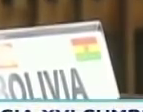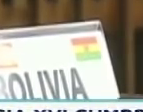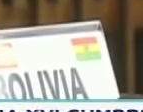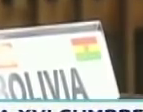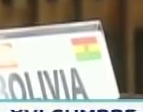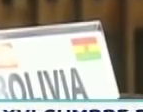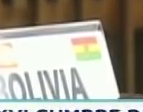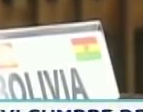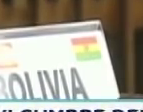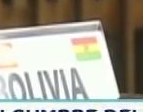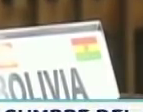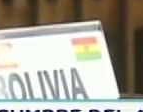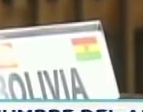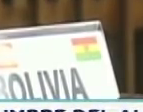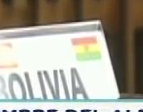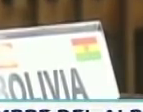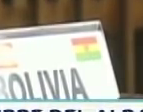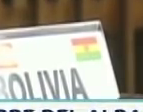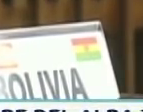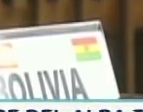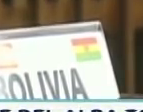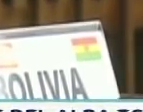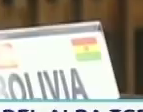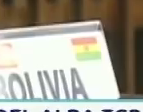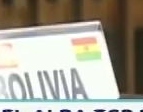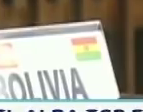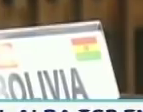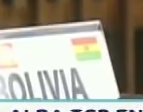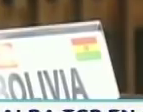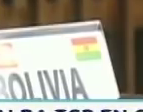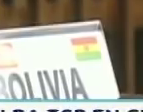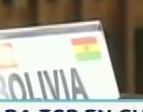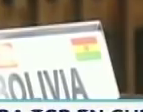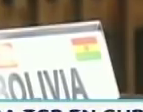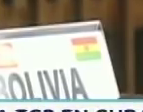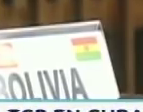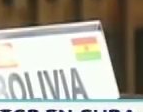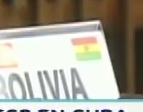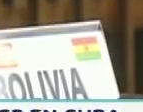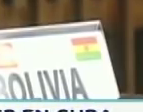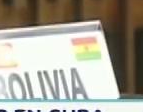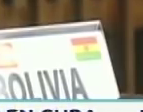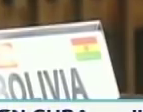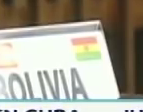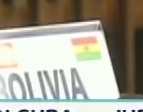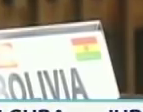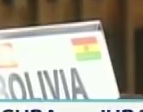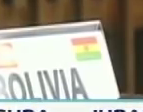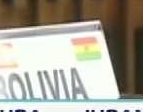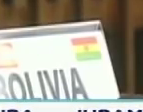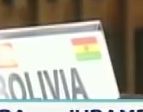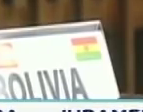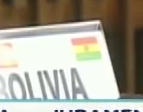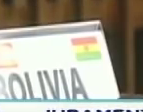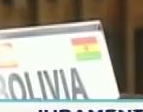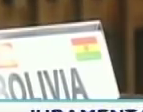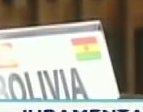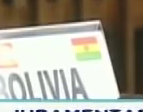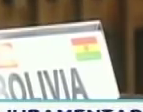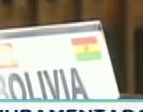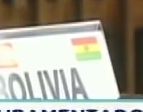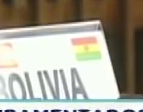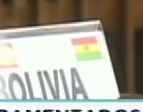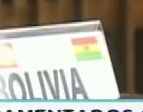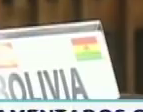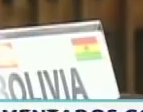intervino la liberación de los secuestrados en Colombia. Es el mejor aporte a la paz.